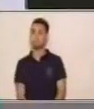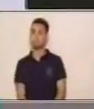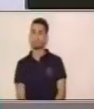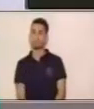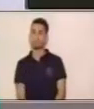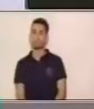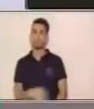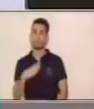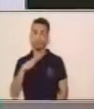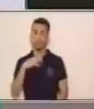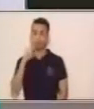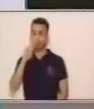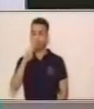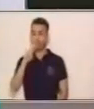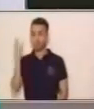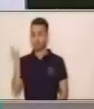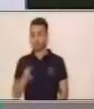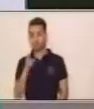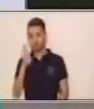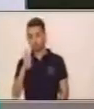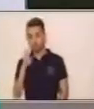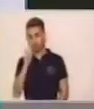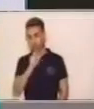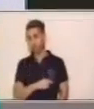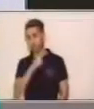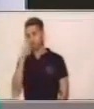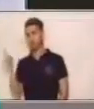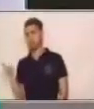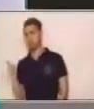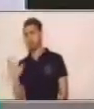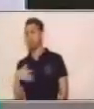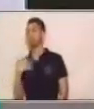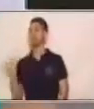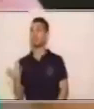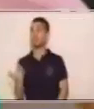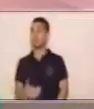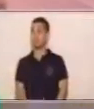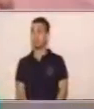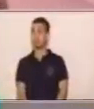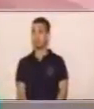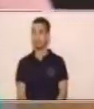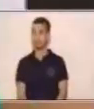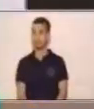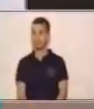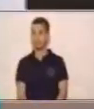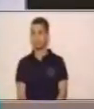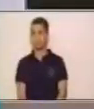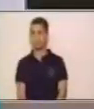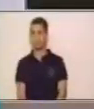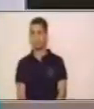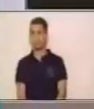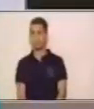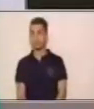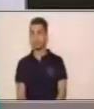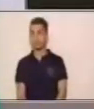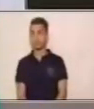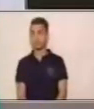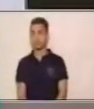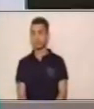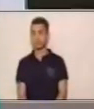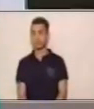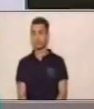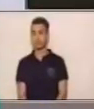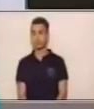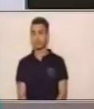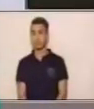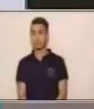tenemos dos cuartos. Ahora, ¿cuál seguiría? A ver, ayúdame. Ayúdame un poquito.